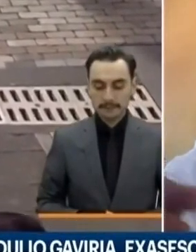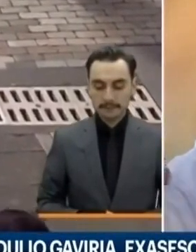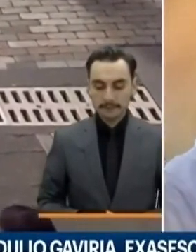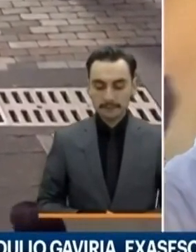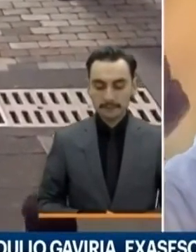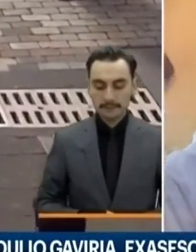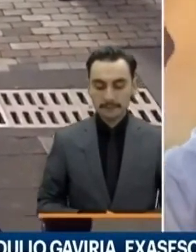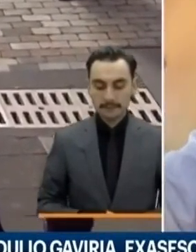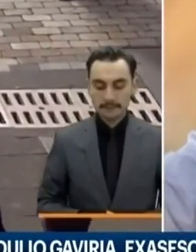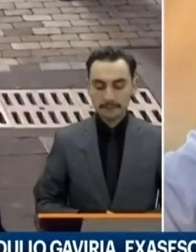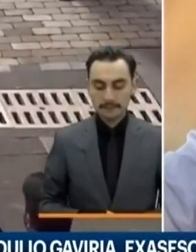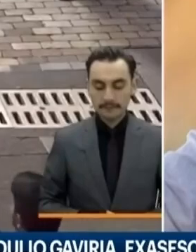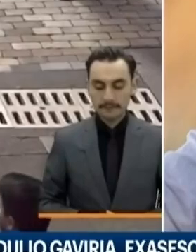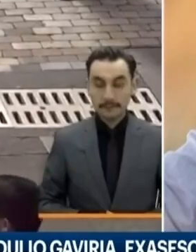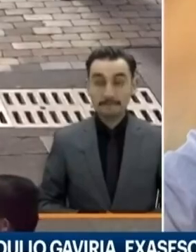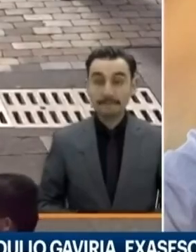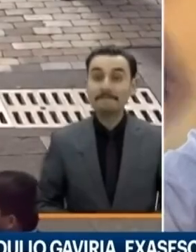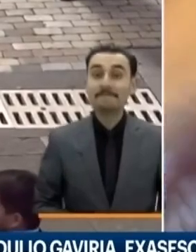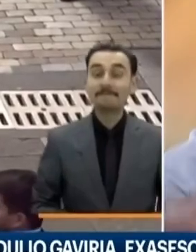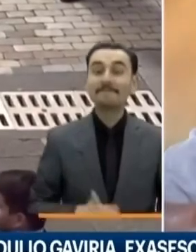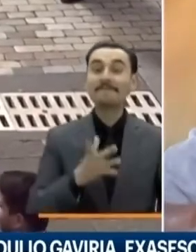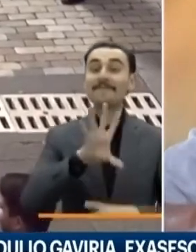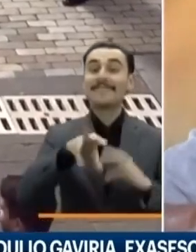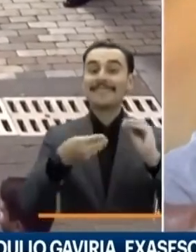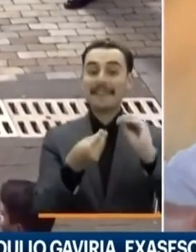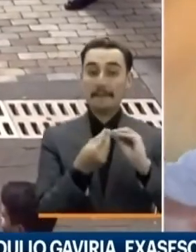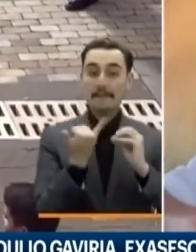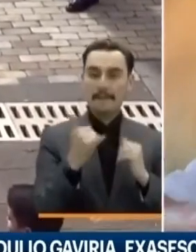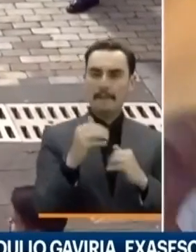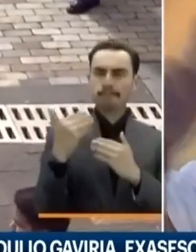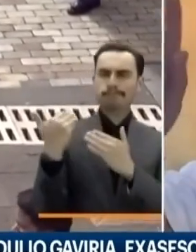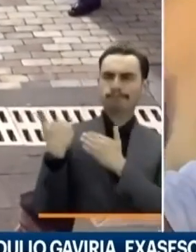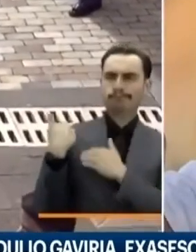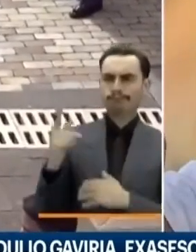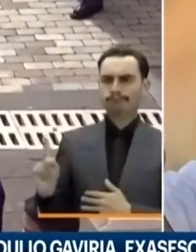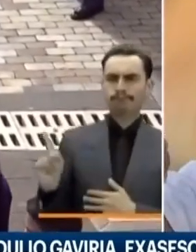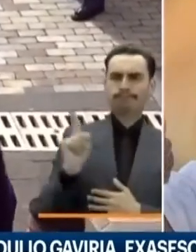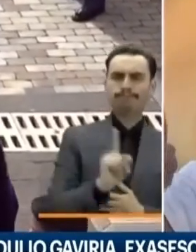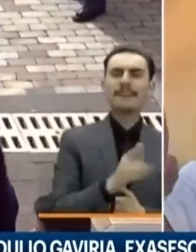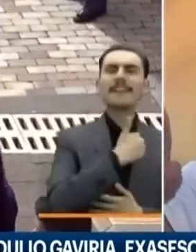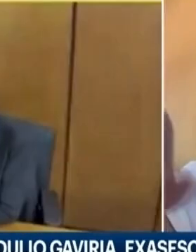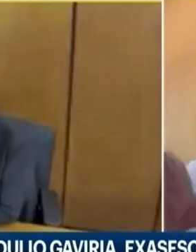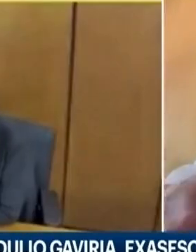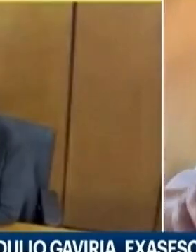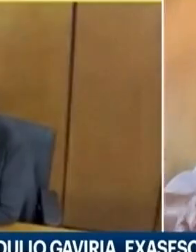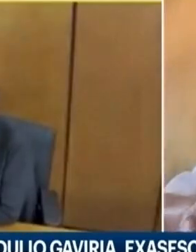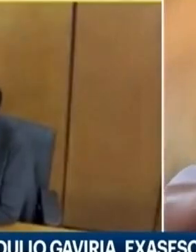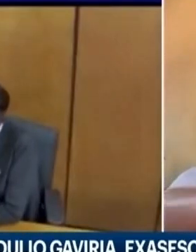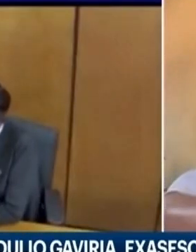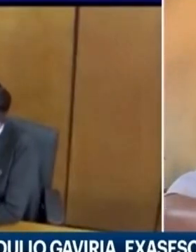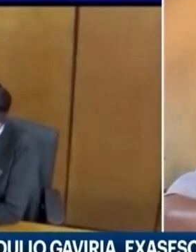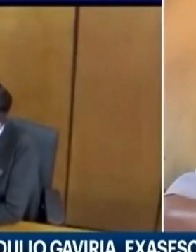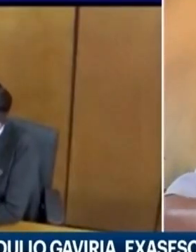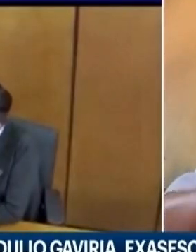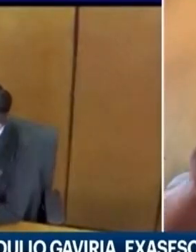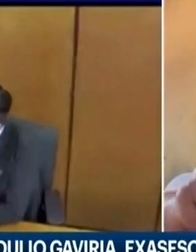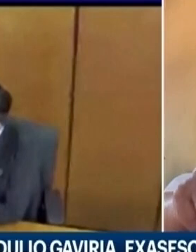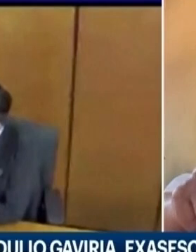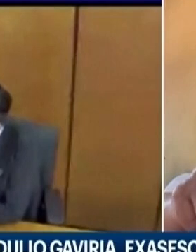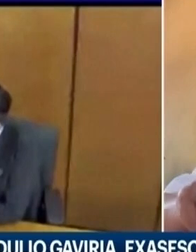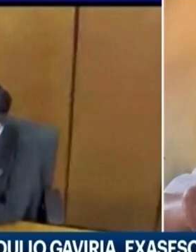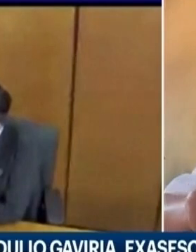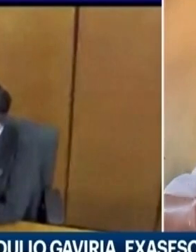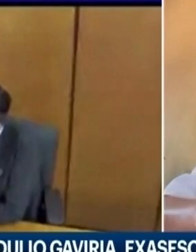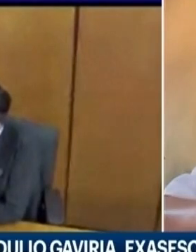confesión. Y eso fue tan definitivo, el señor Petro, o sea, cuando ya hablo aquí el señor Petro, no es